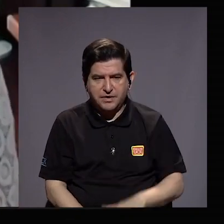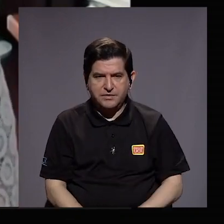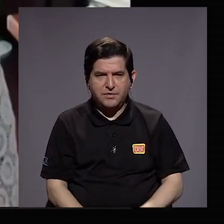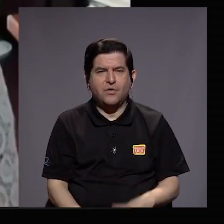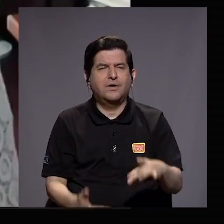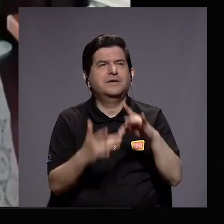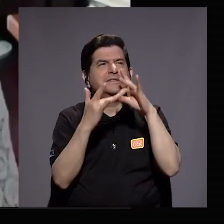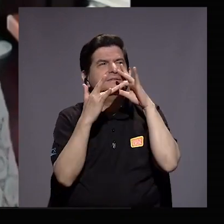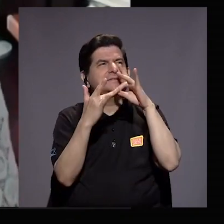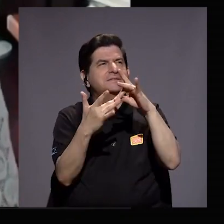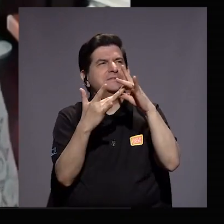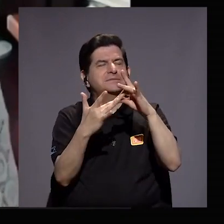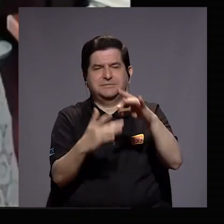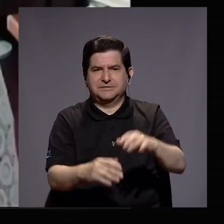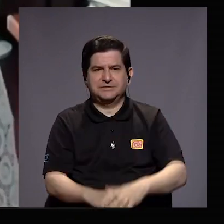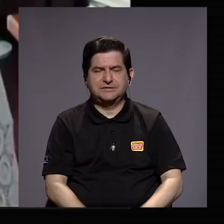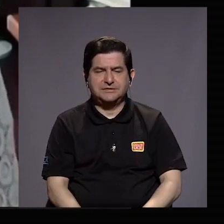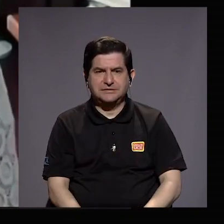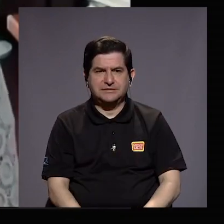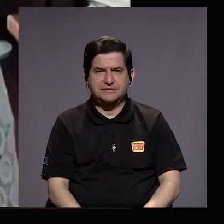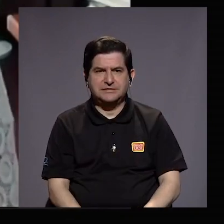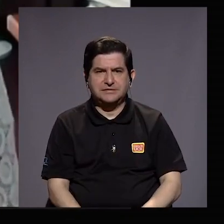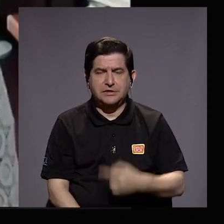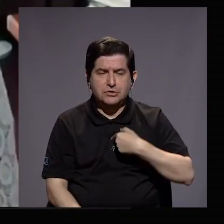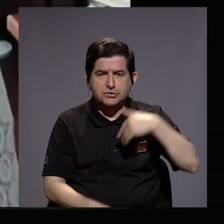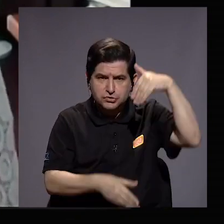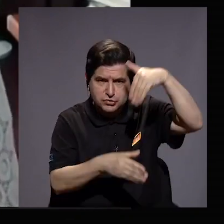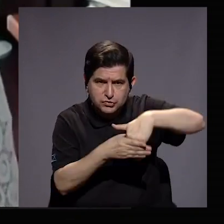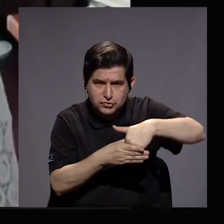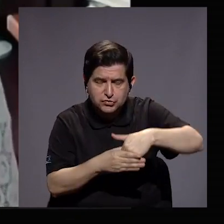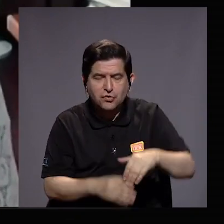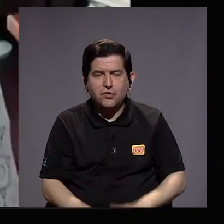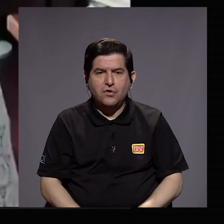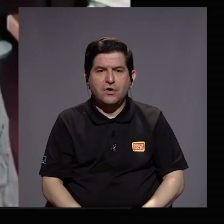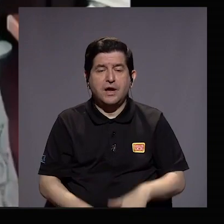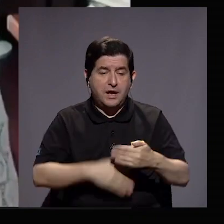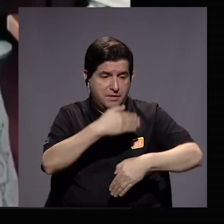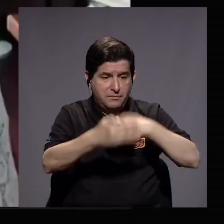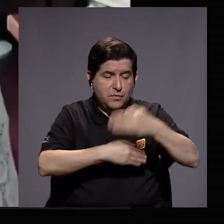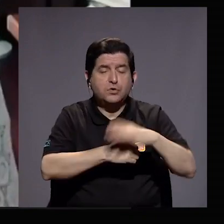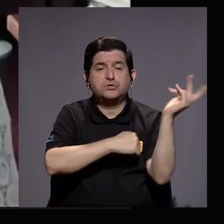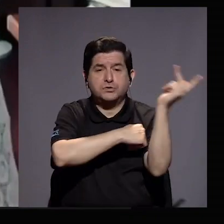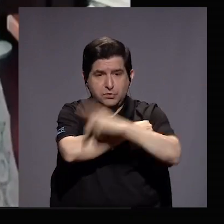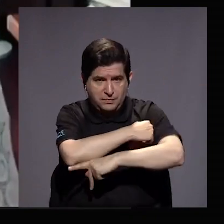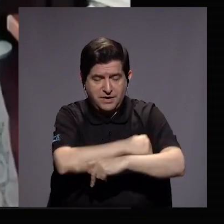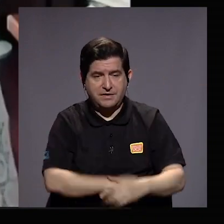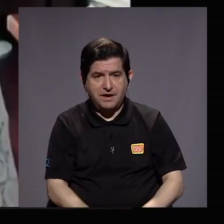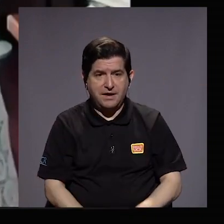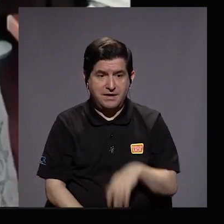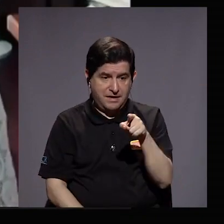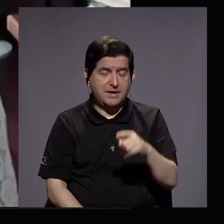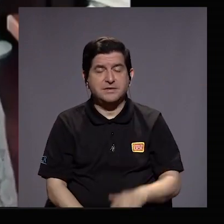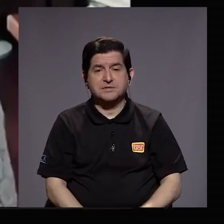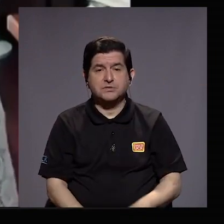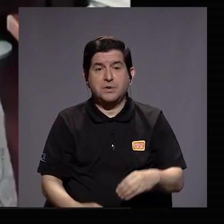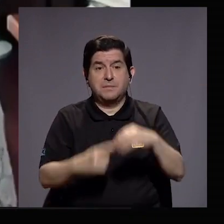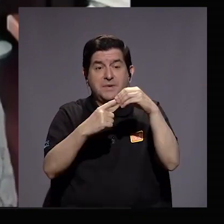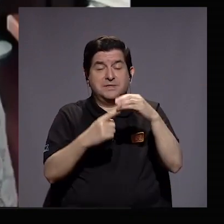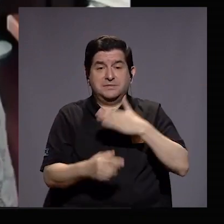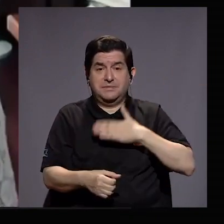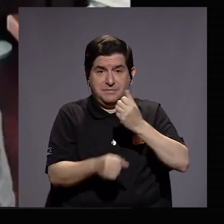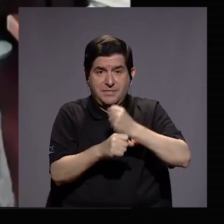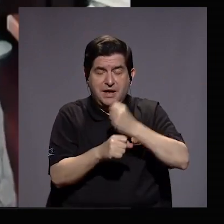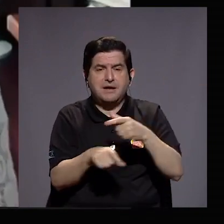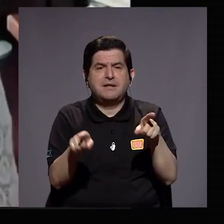Estado, y particularmente yo intervenía en asuntos penales, porque ese era, digamos, el grueso